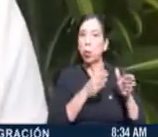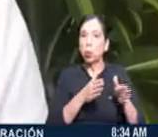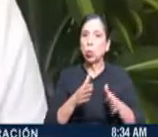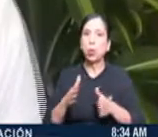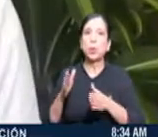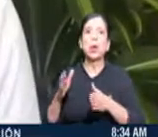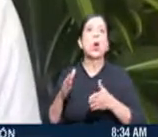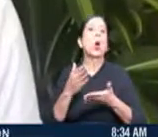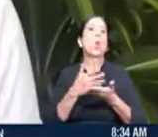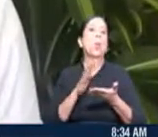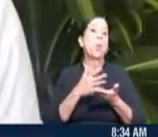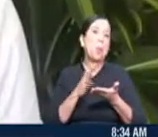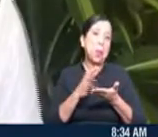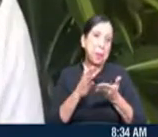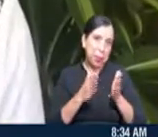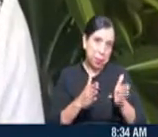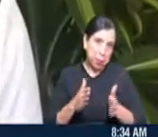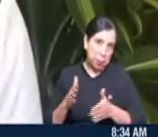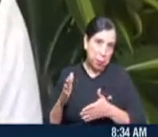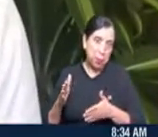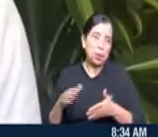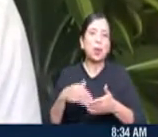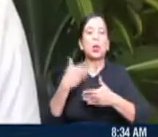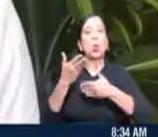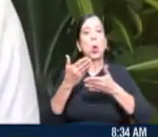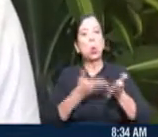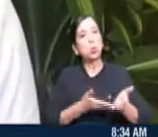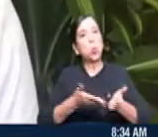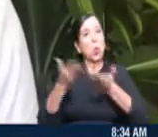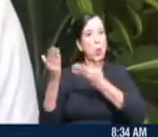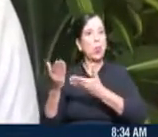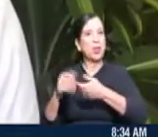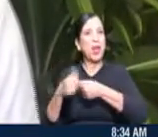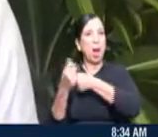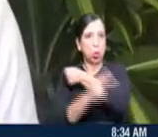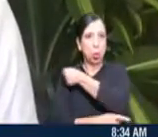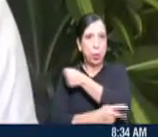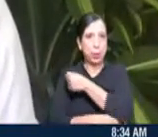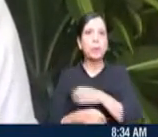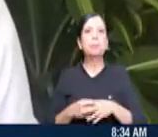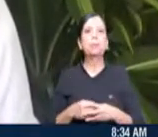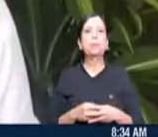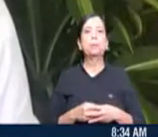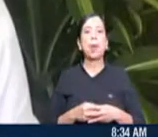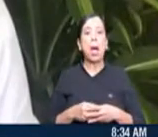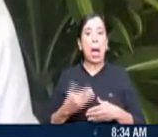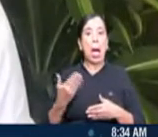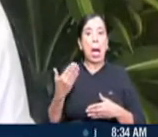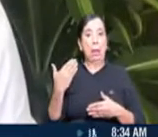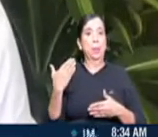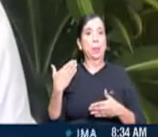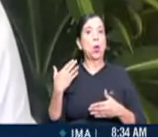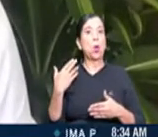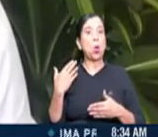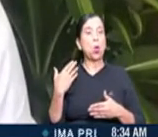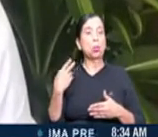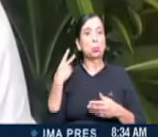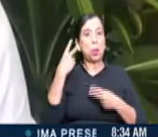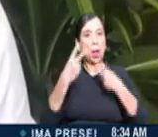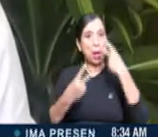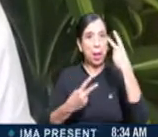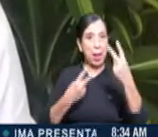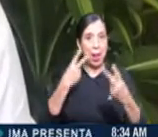venderlo a una planta procesadora que luego lo va a exportar. Recientemente nosotros tuvimos la visita de la Unión Europea